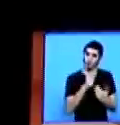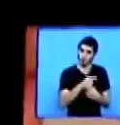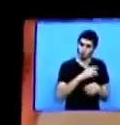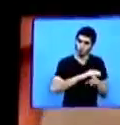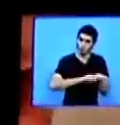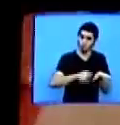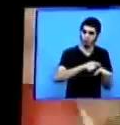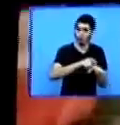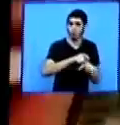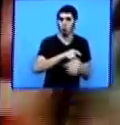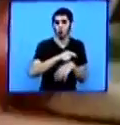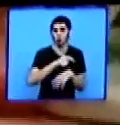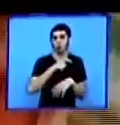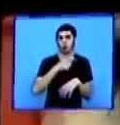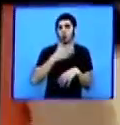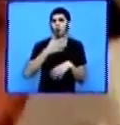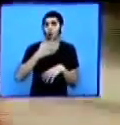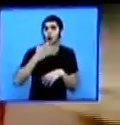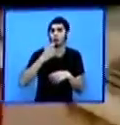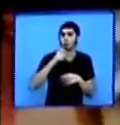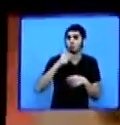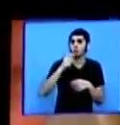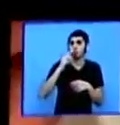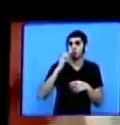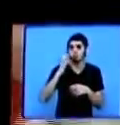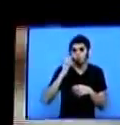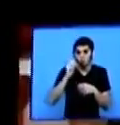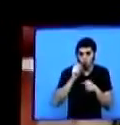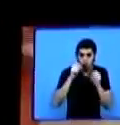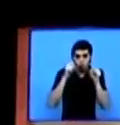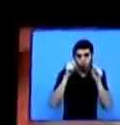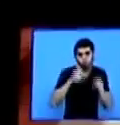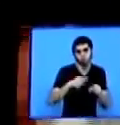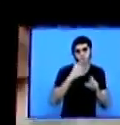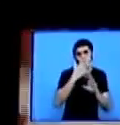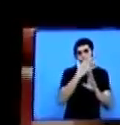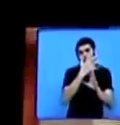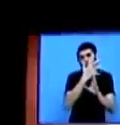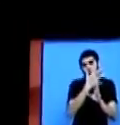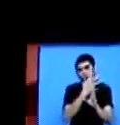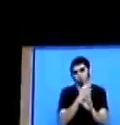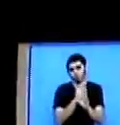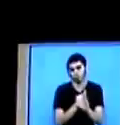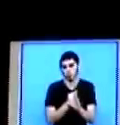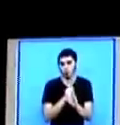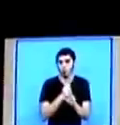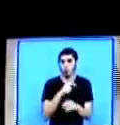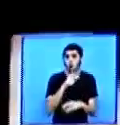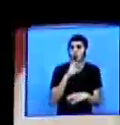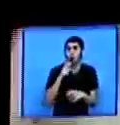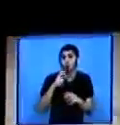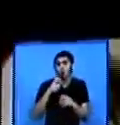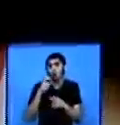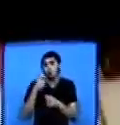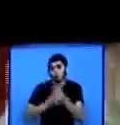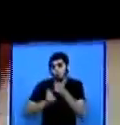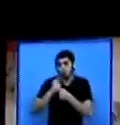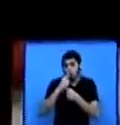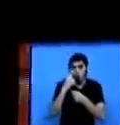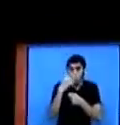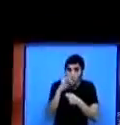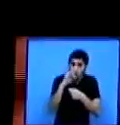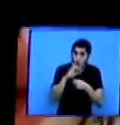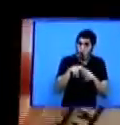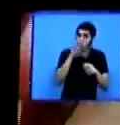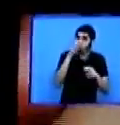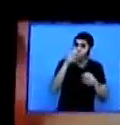las divisas de la agroindustria. Economistas destacaron que el sector es el único que tiene un saldo comercial positivo y que no se ven posibilidades de